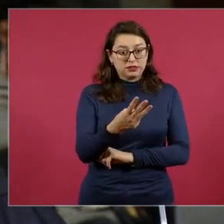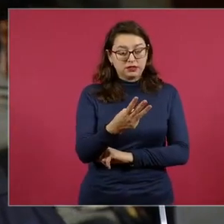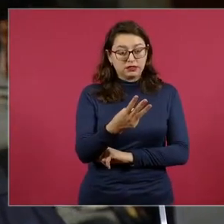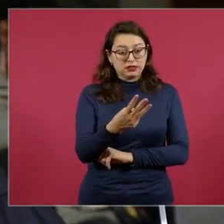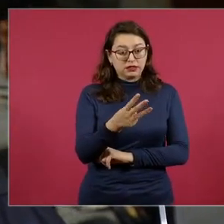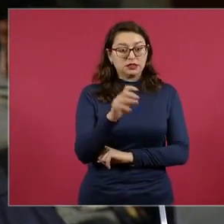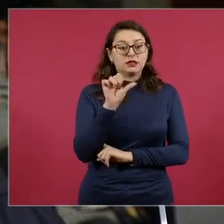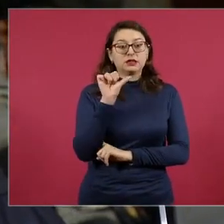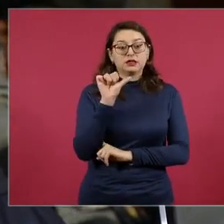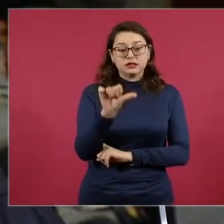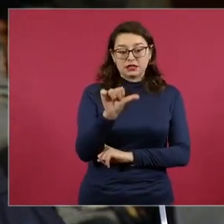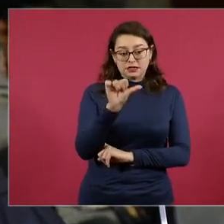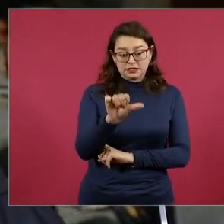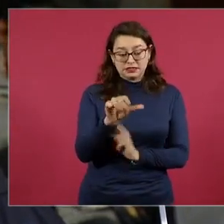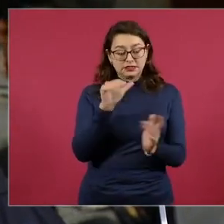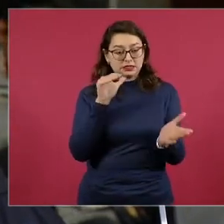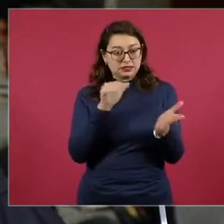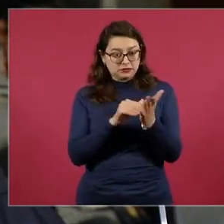iban